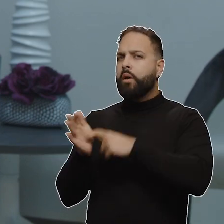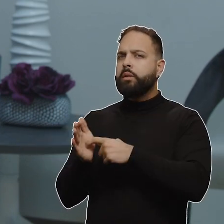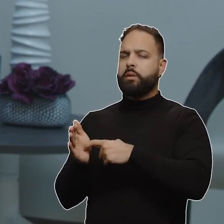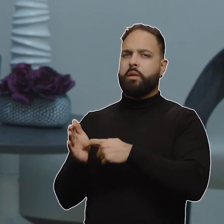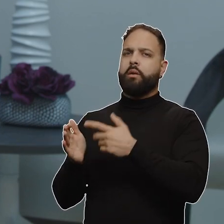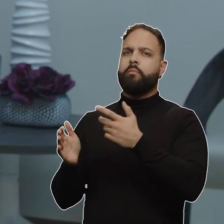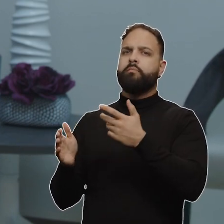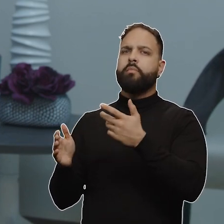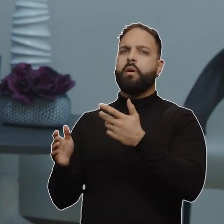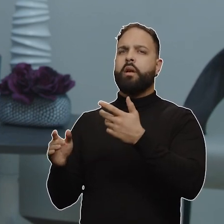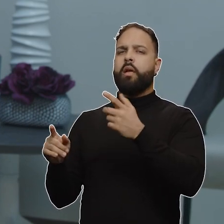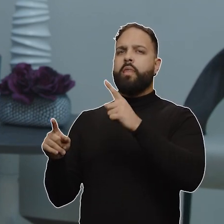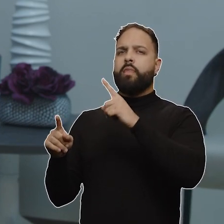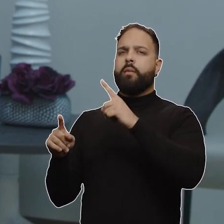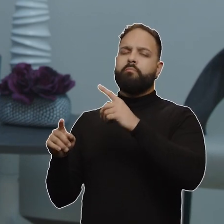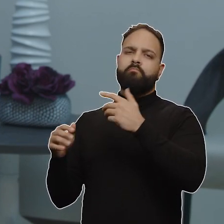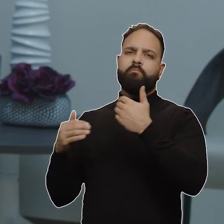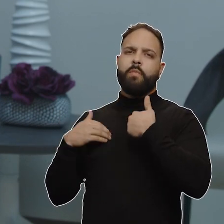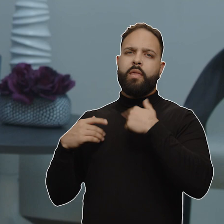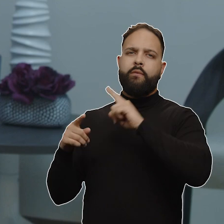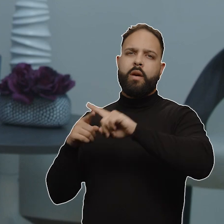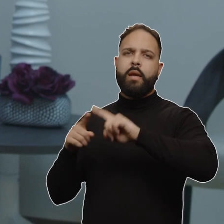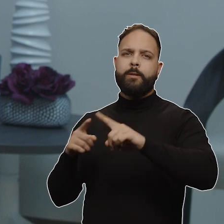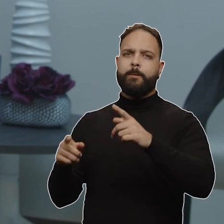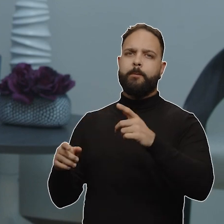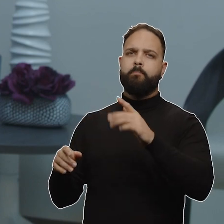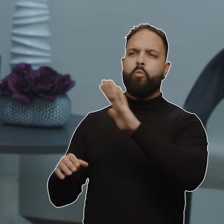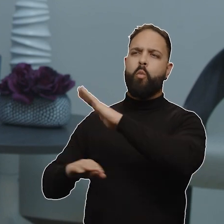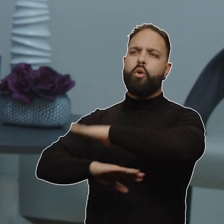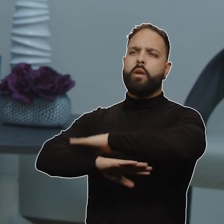comportamientos similares relacionados a